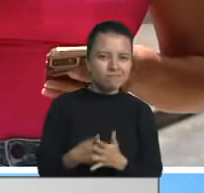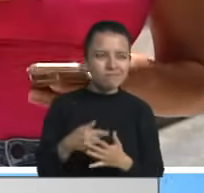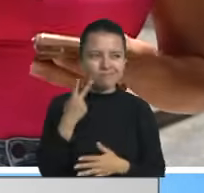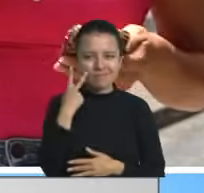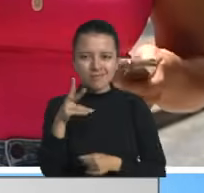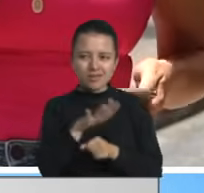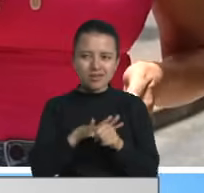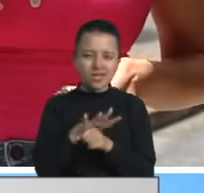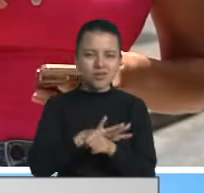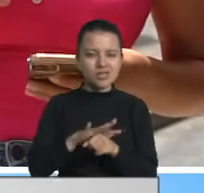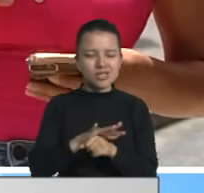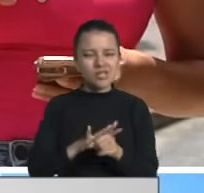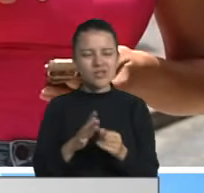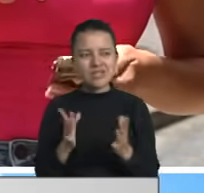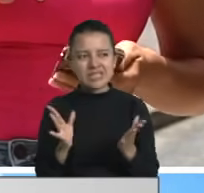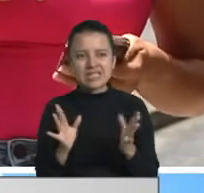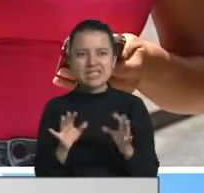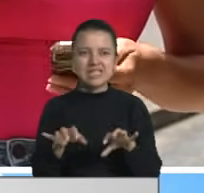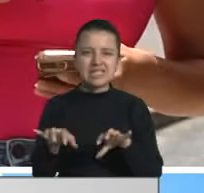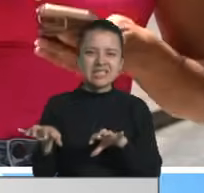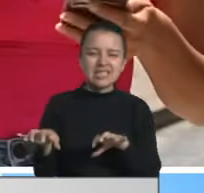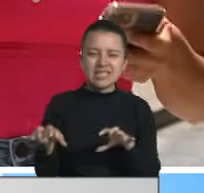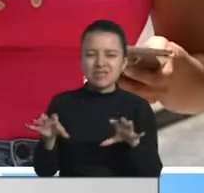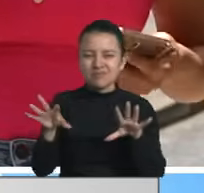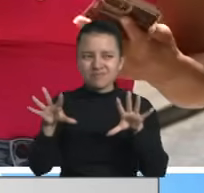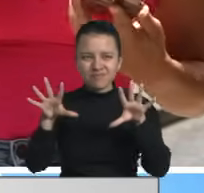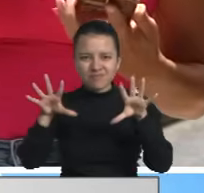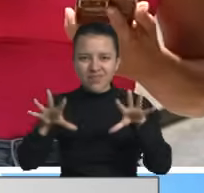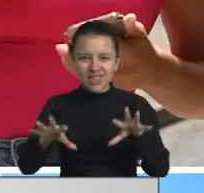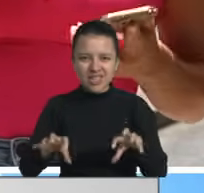hay deterioro de sus estaciones, poca